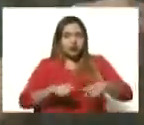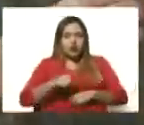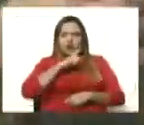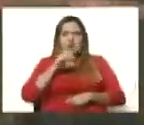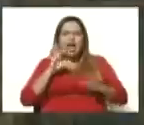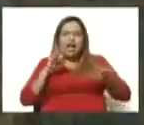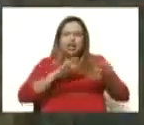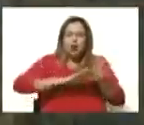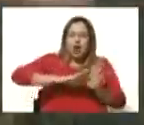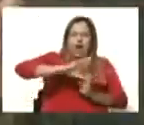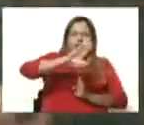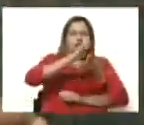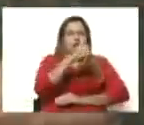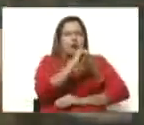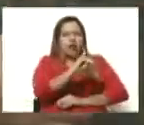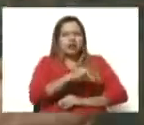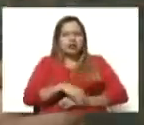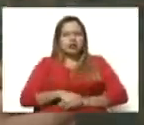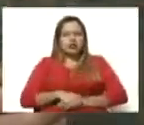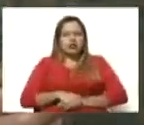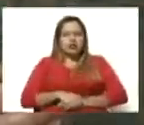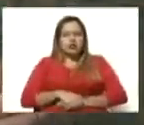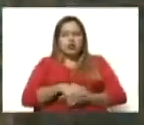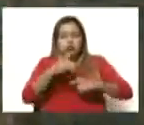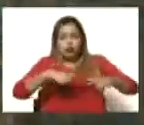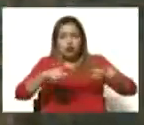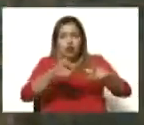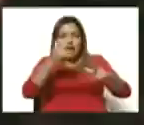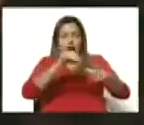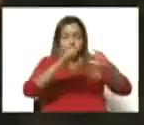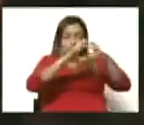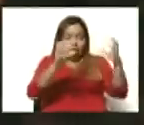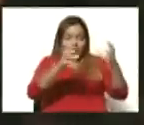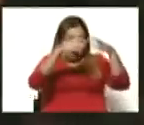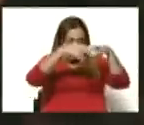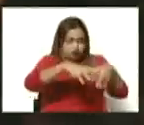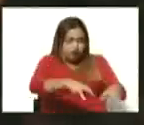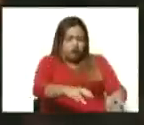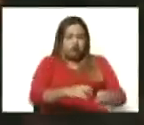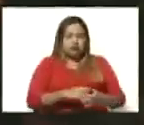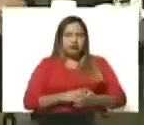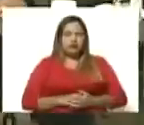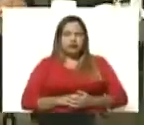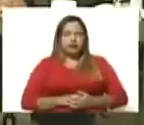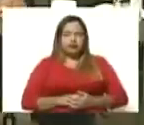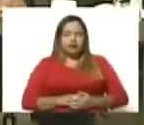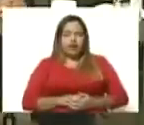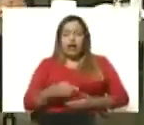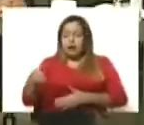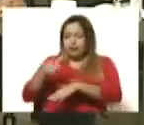donde están precisamente los entallamientos que usted está haciendo referencia. Que perdona, Ricardo.